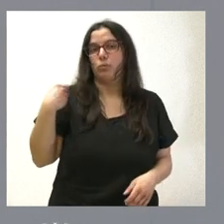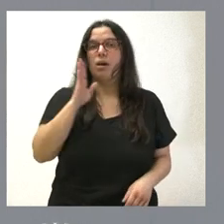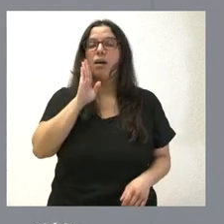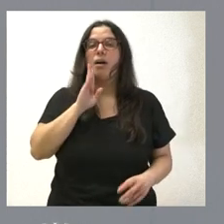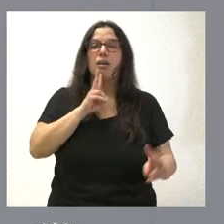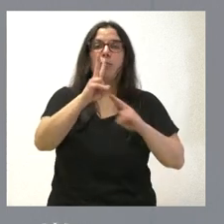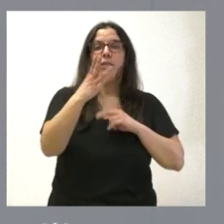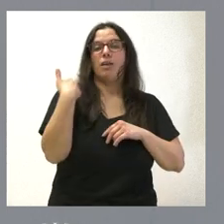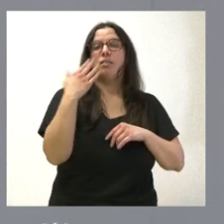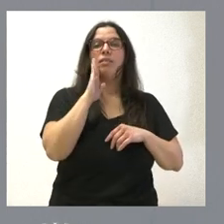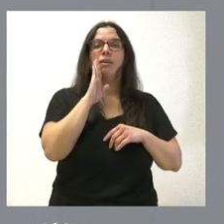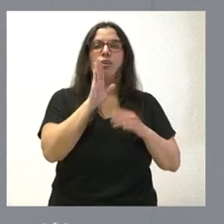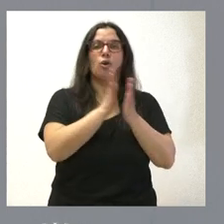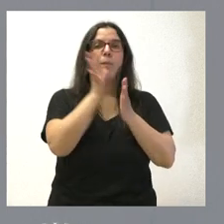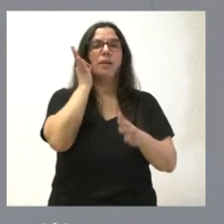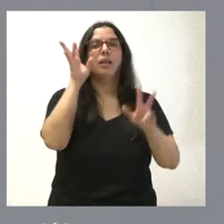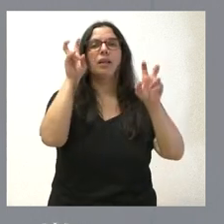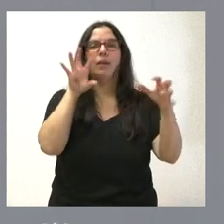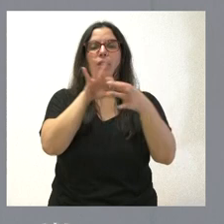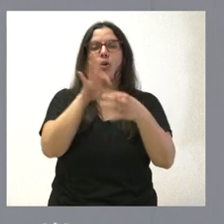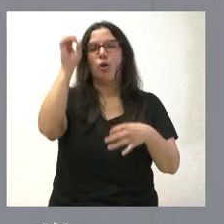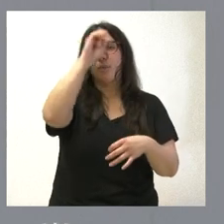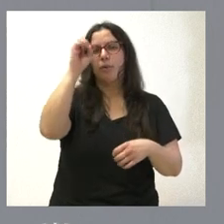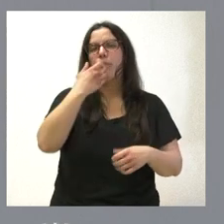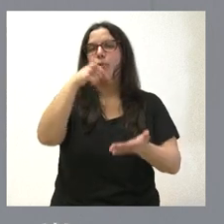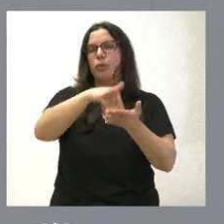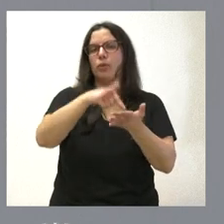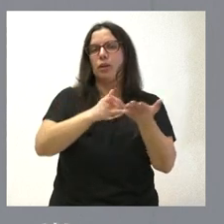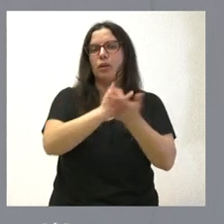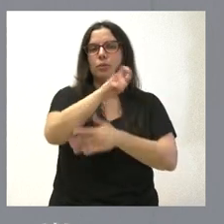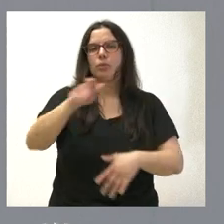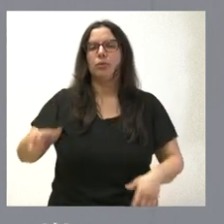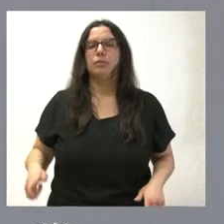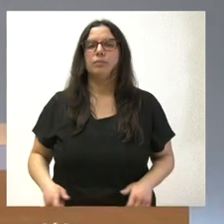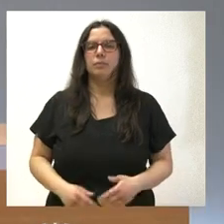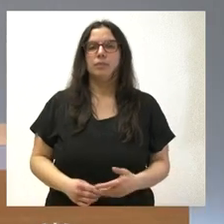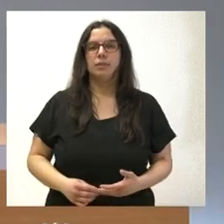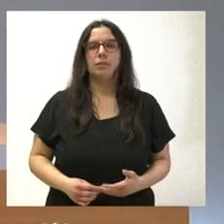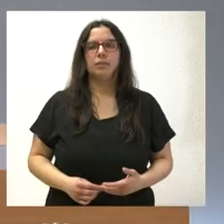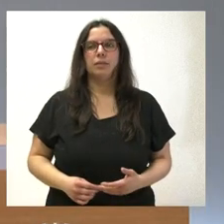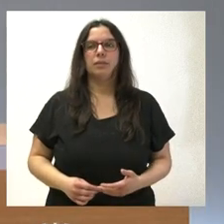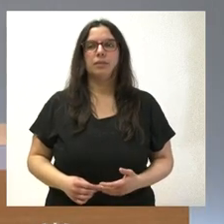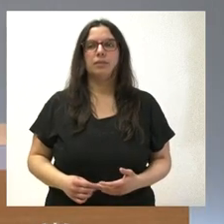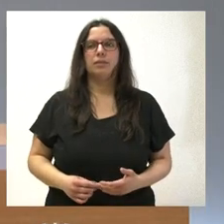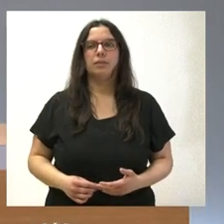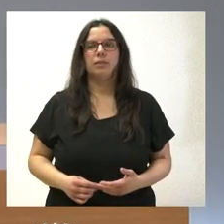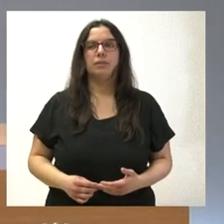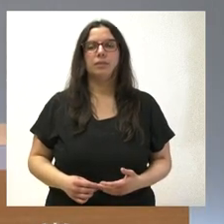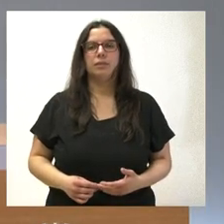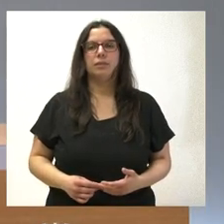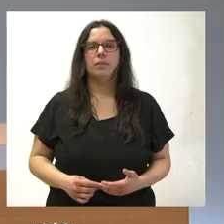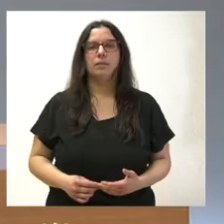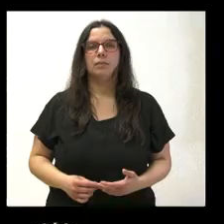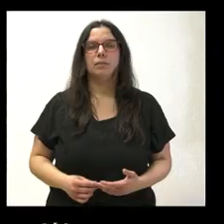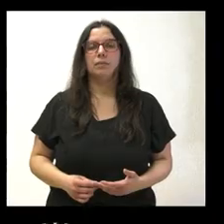su compañera en relación con nuestra posición respecto de las reivindicaciones de los agricultores junta si tras si